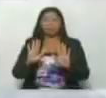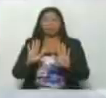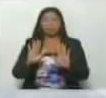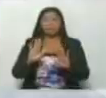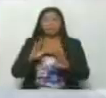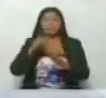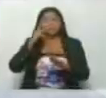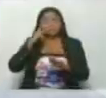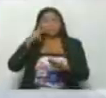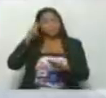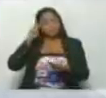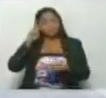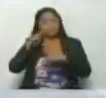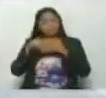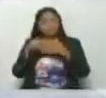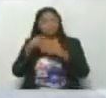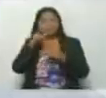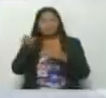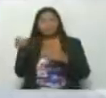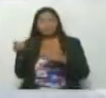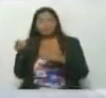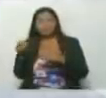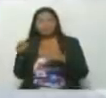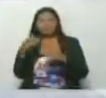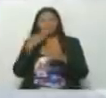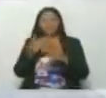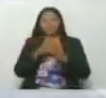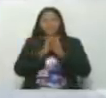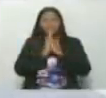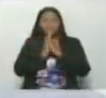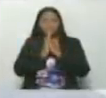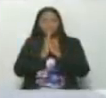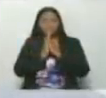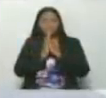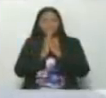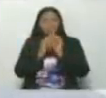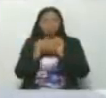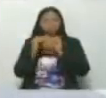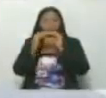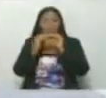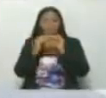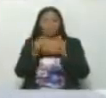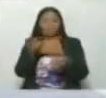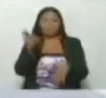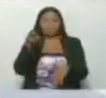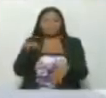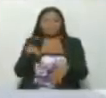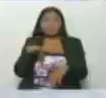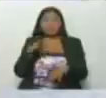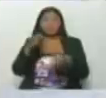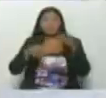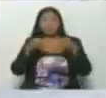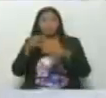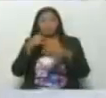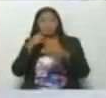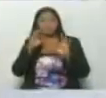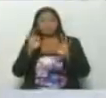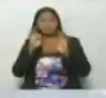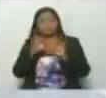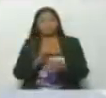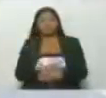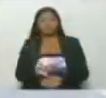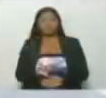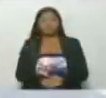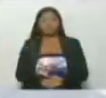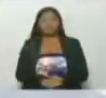desde san cristóbal específicamente la persona que nos escribió nos dice pedimos indexar los salarios salario justo es el mensaje específicamente y le ayuda que